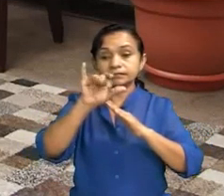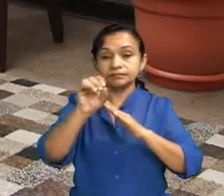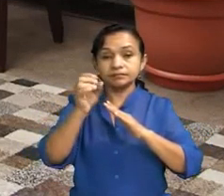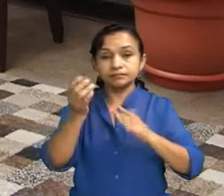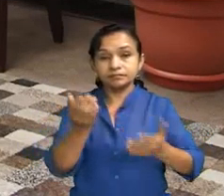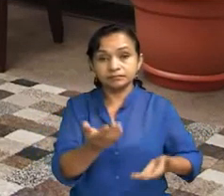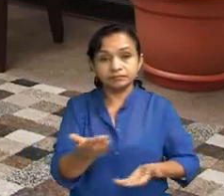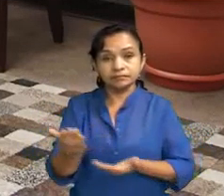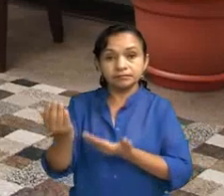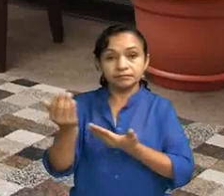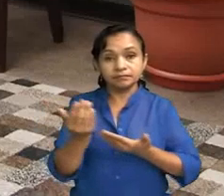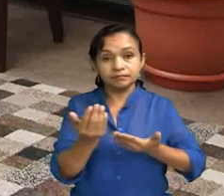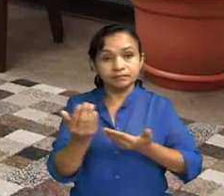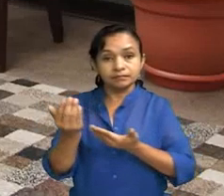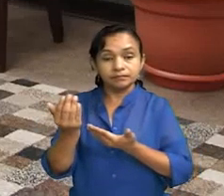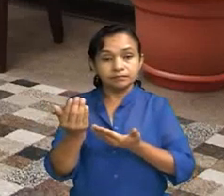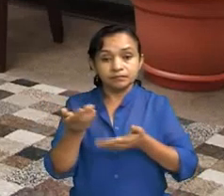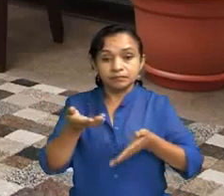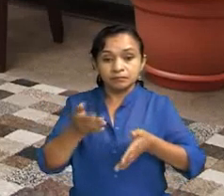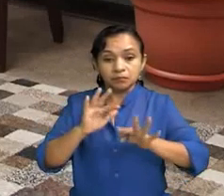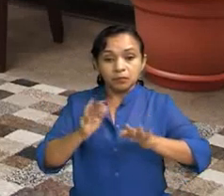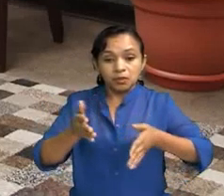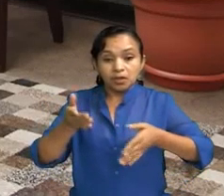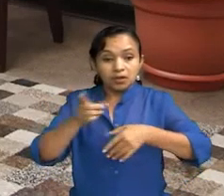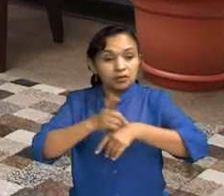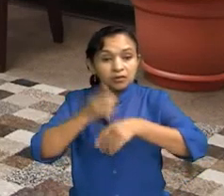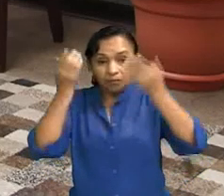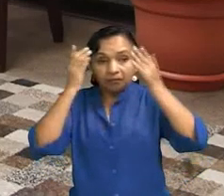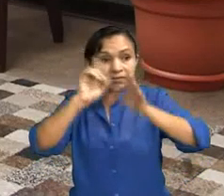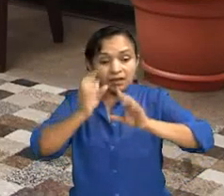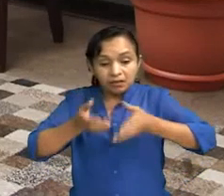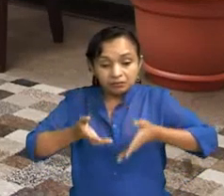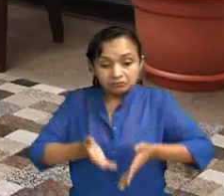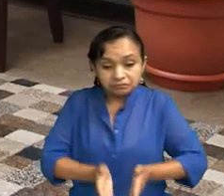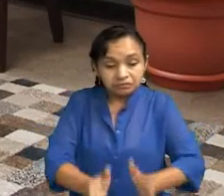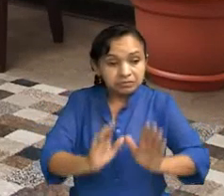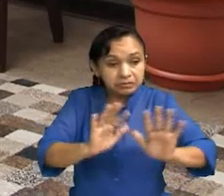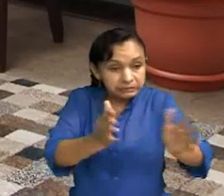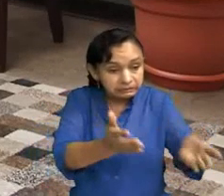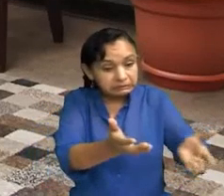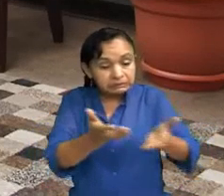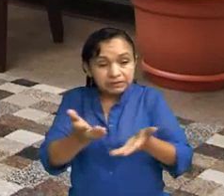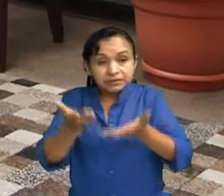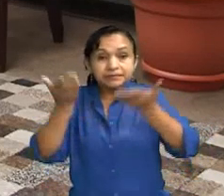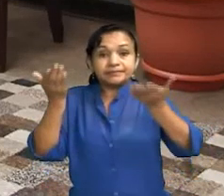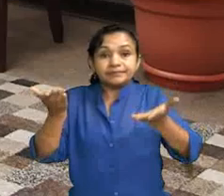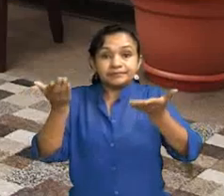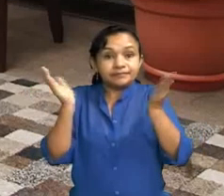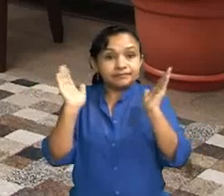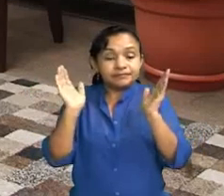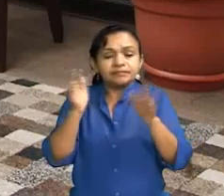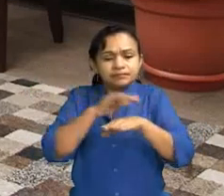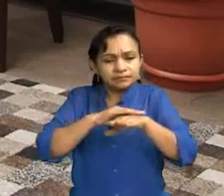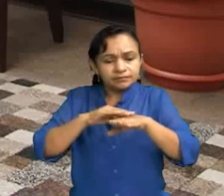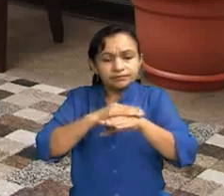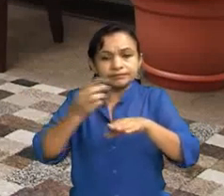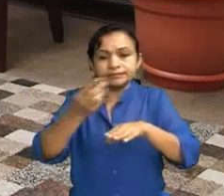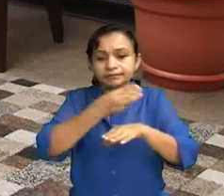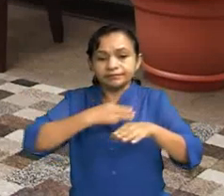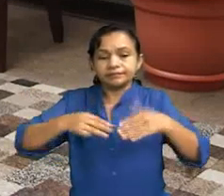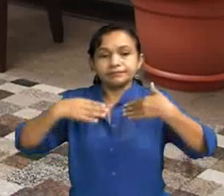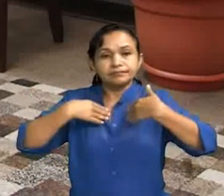incluso con parteras? En el campo se da mucho las parteras y que están autorizadas por el Ministerio de